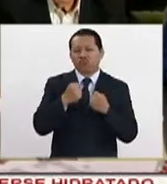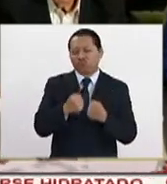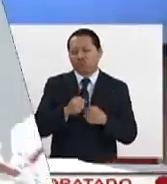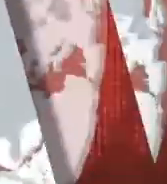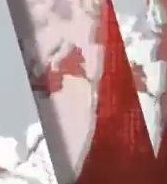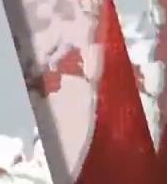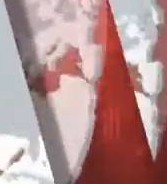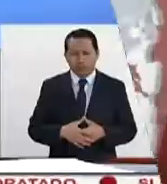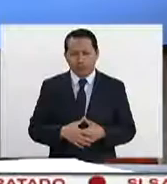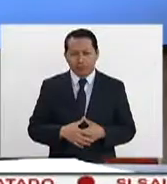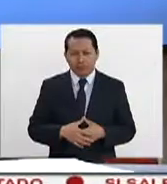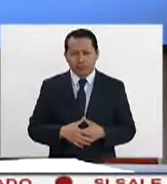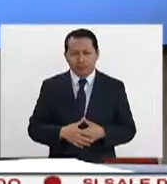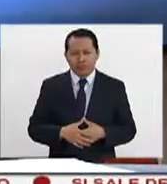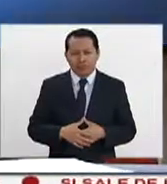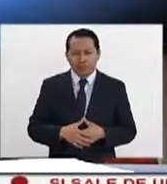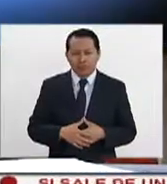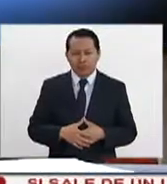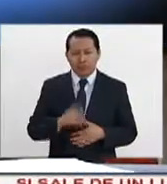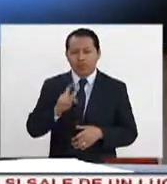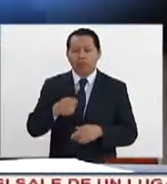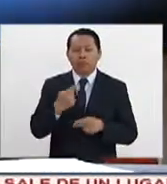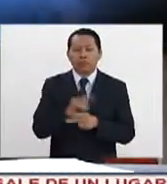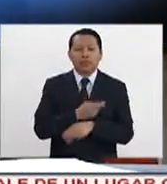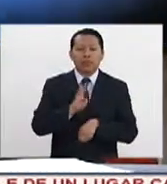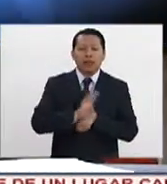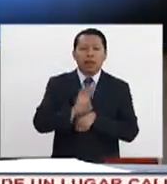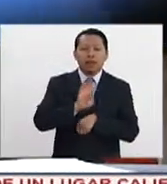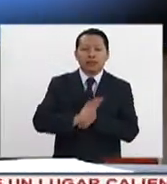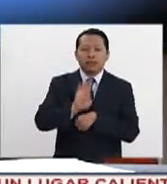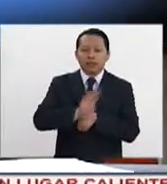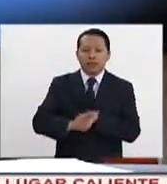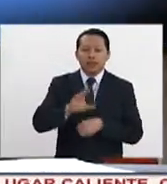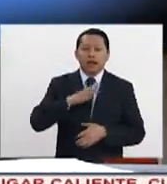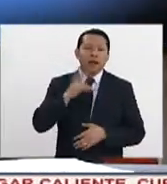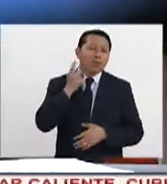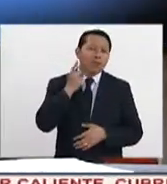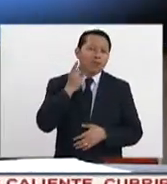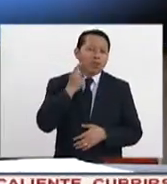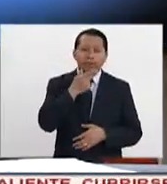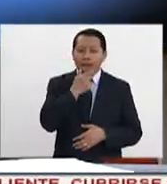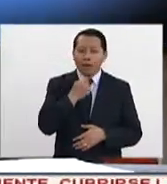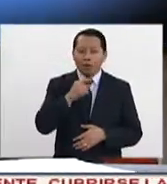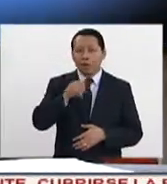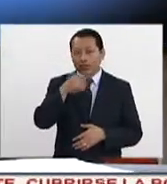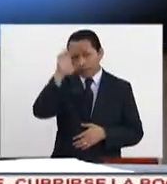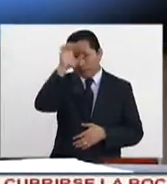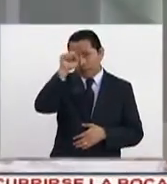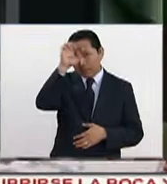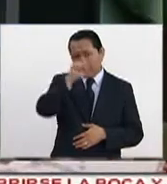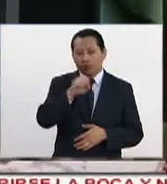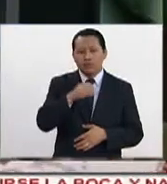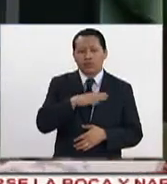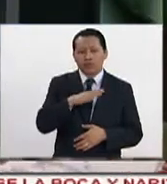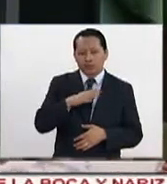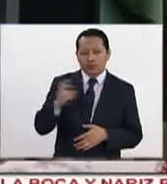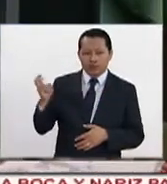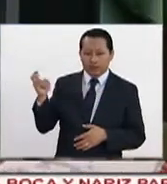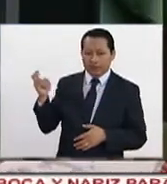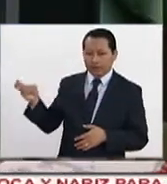democracia. Y resulta que en Brasil, un diputado que además es payaso y que se conoce como